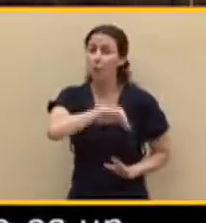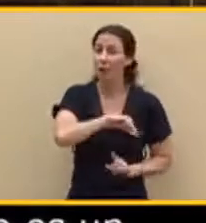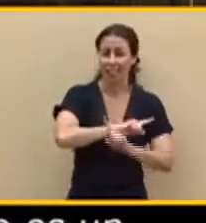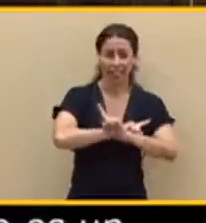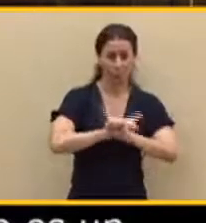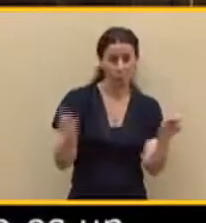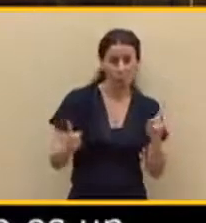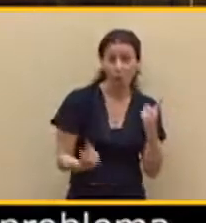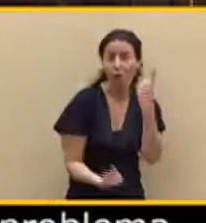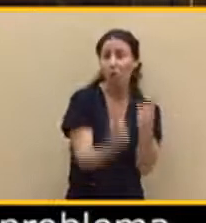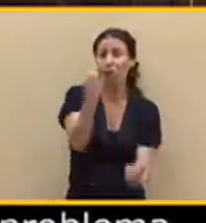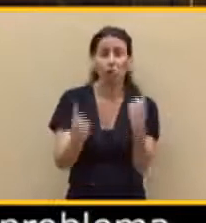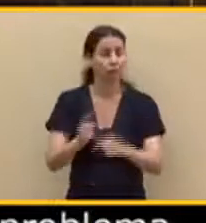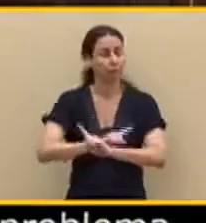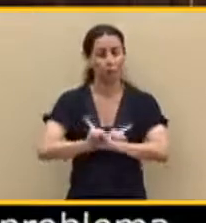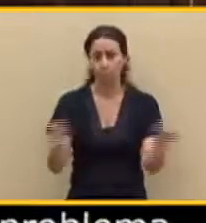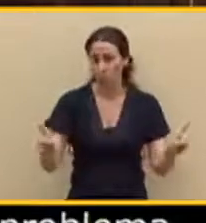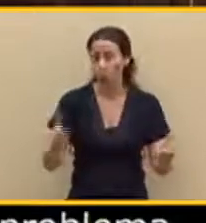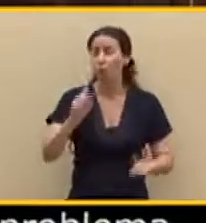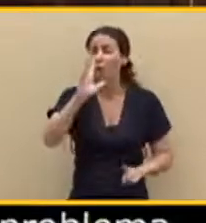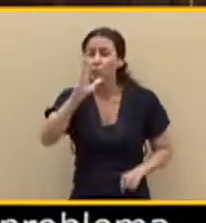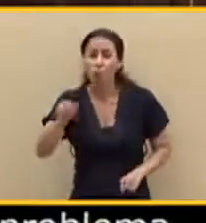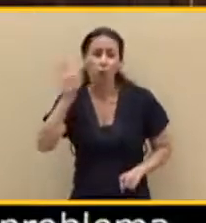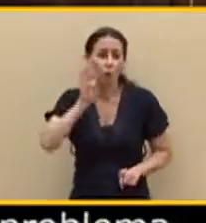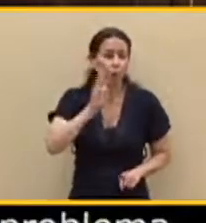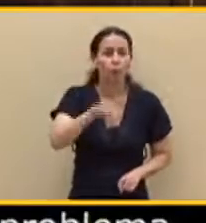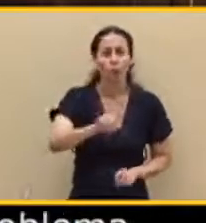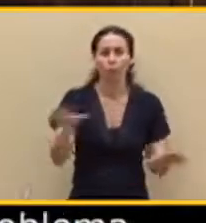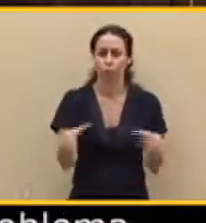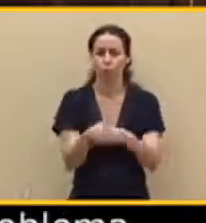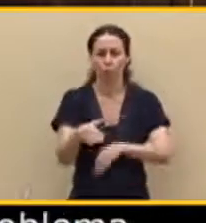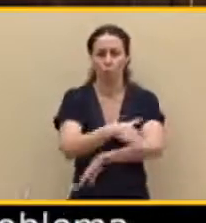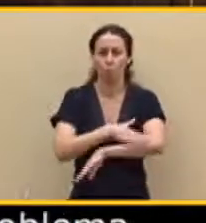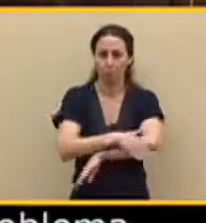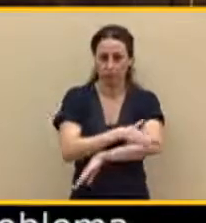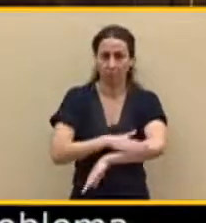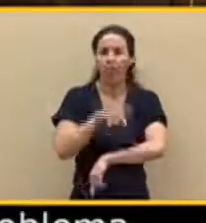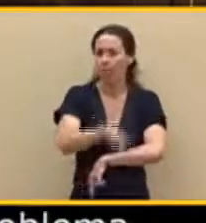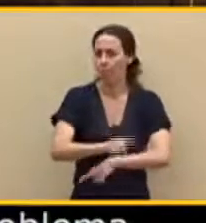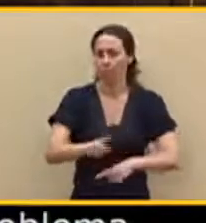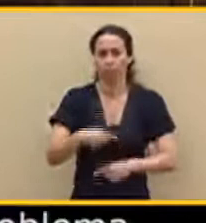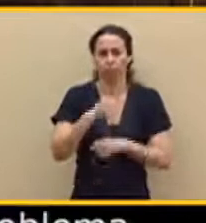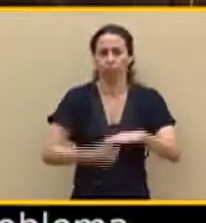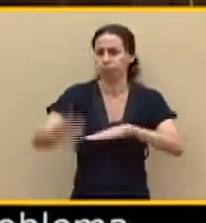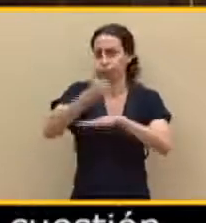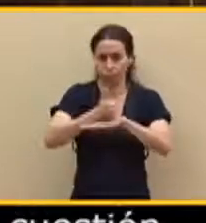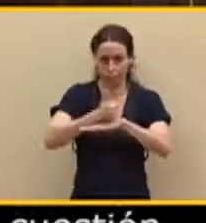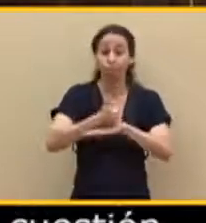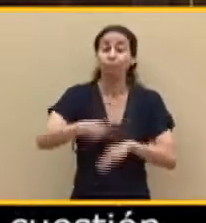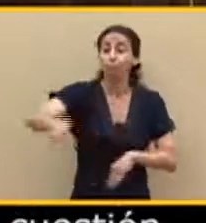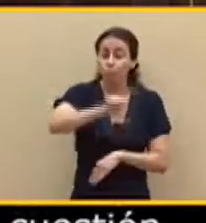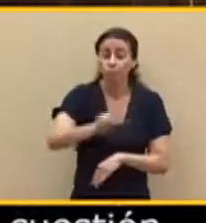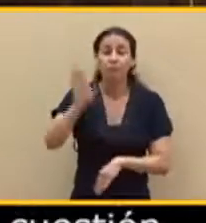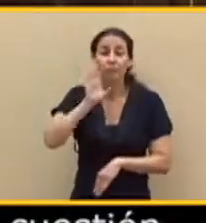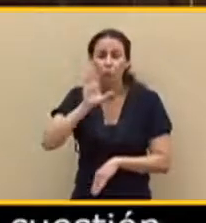La corrupción es un problema político y económico de primer orden y es una cuestión estructural. Ustedes han convertido la corrupción en una